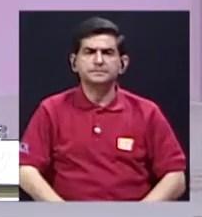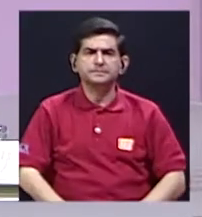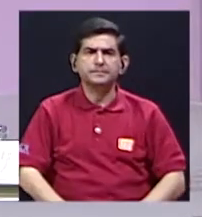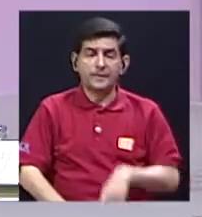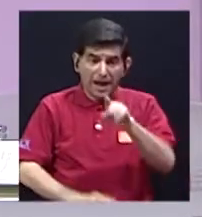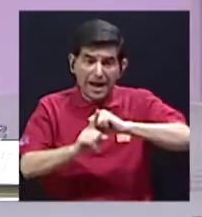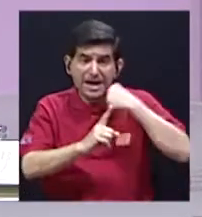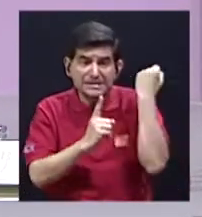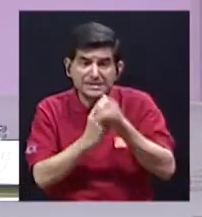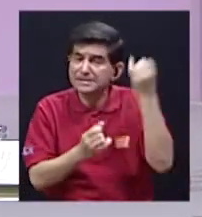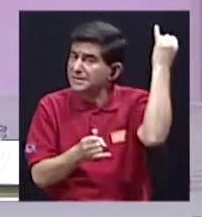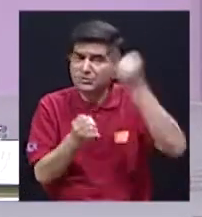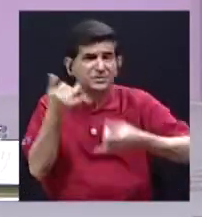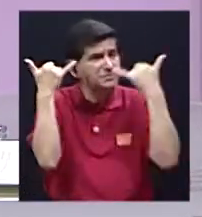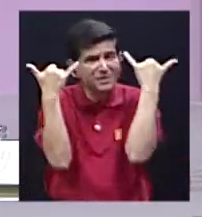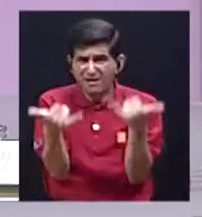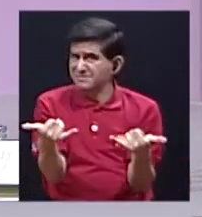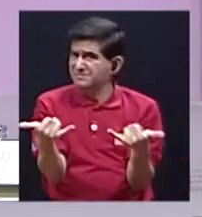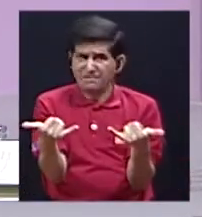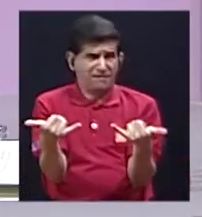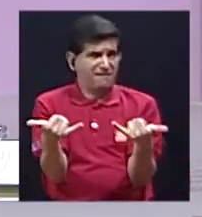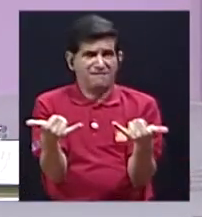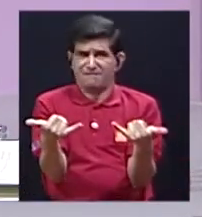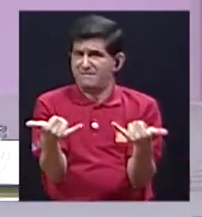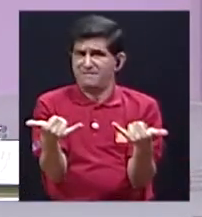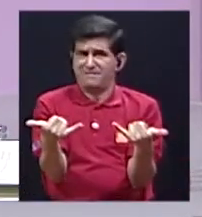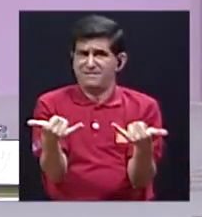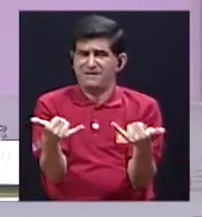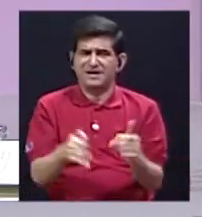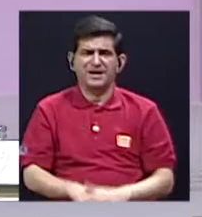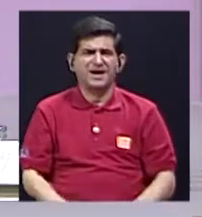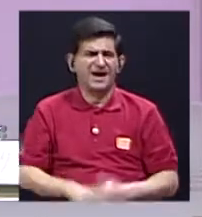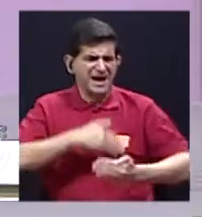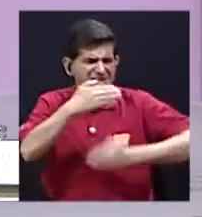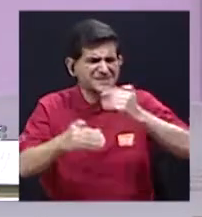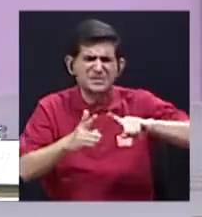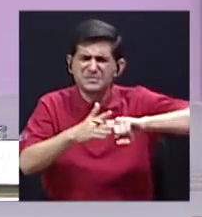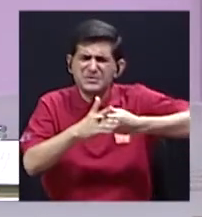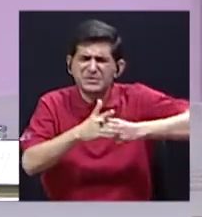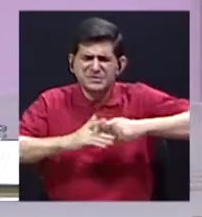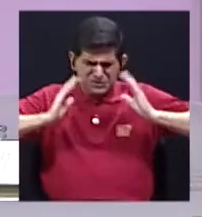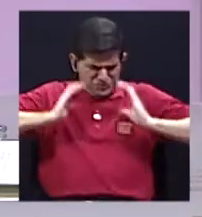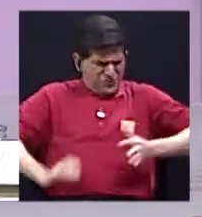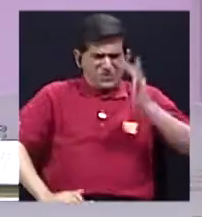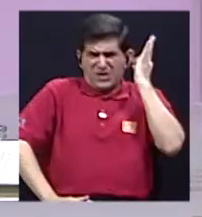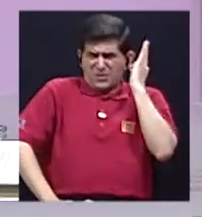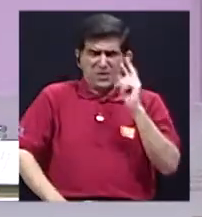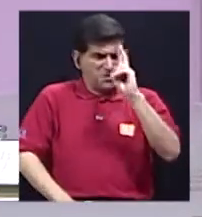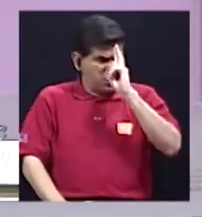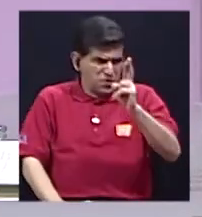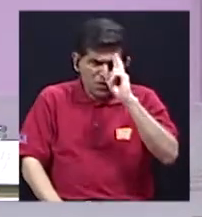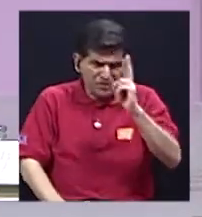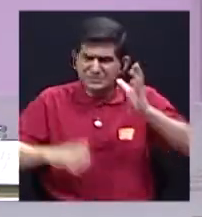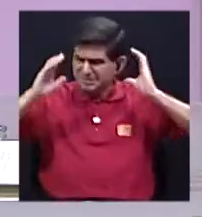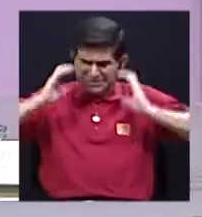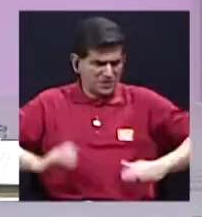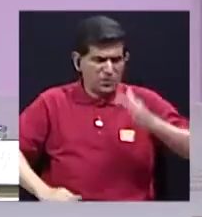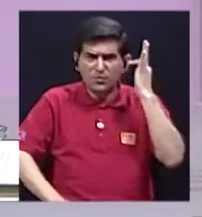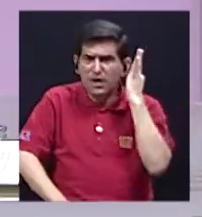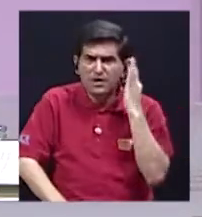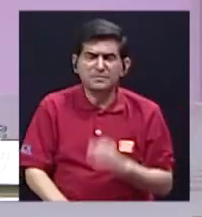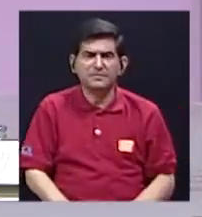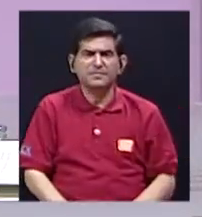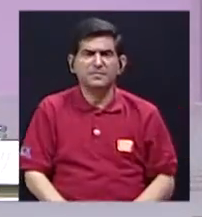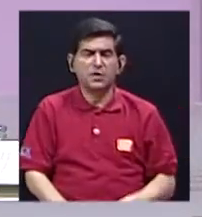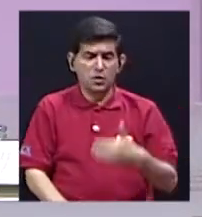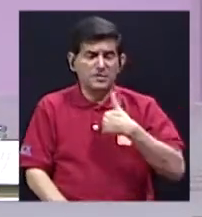eso se tiene que acabar y la instrumentalización del cuerpo de la mujer no respeto al cuerpo de la mujer y